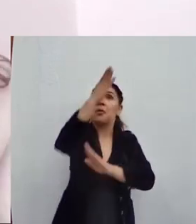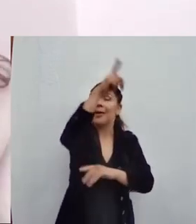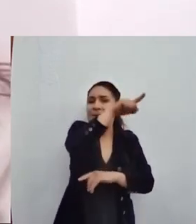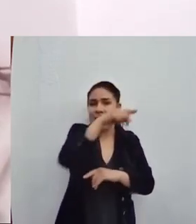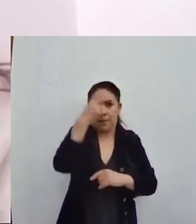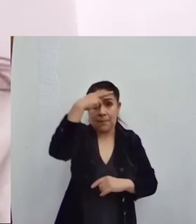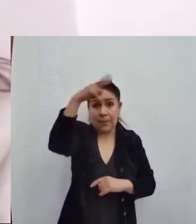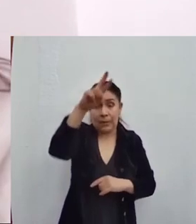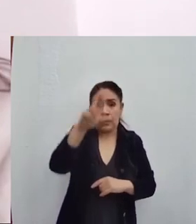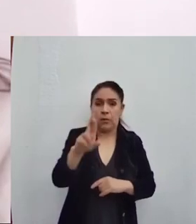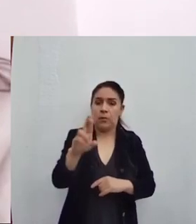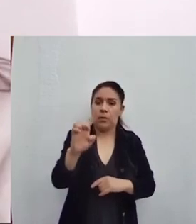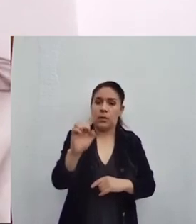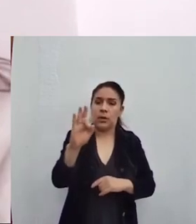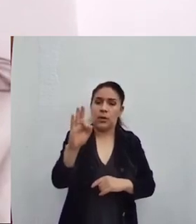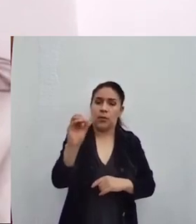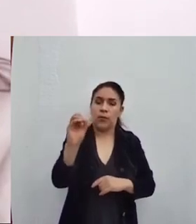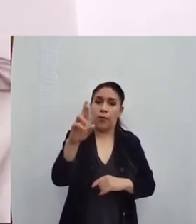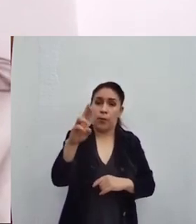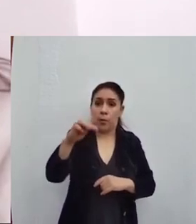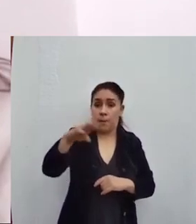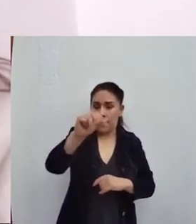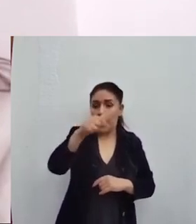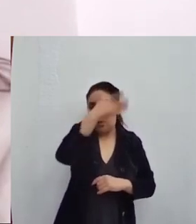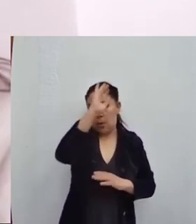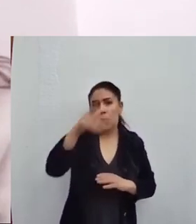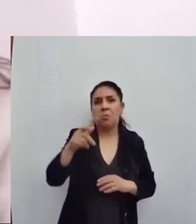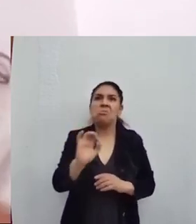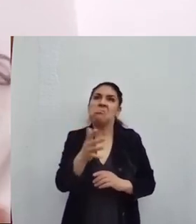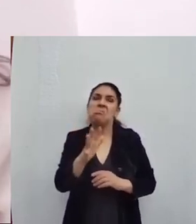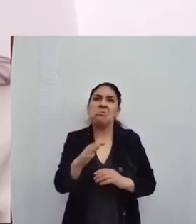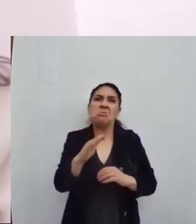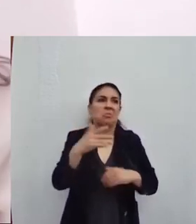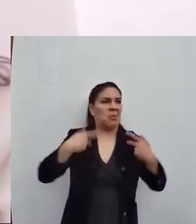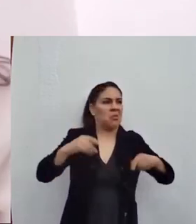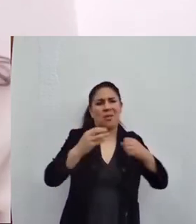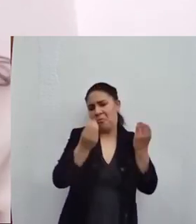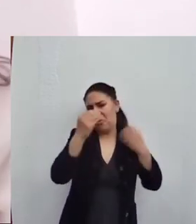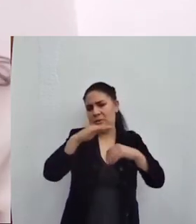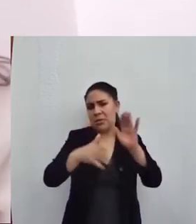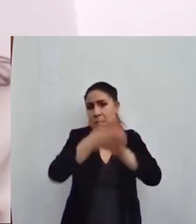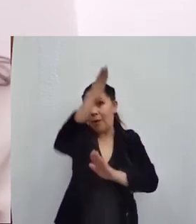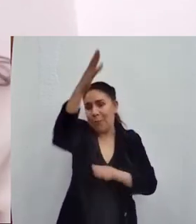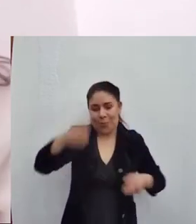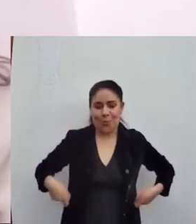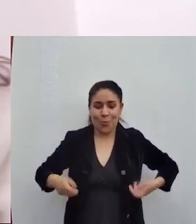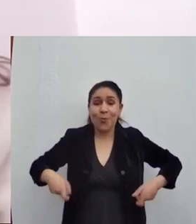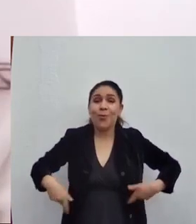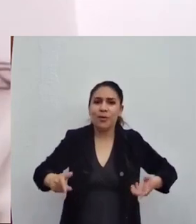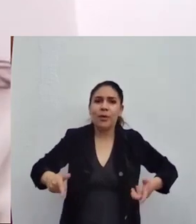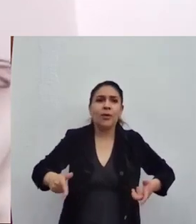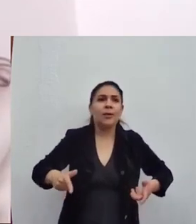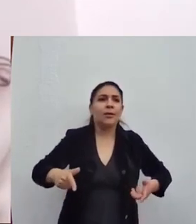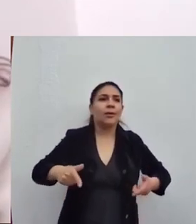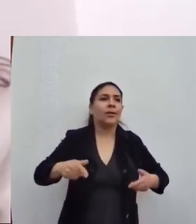1,500 personas en silla de ruedas. Esto yo creo que es importante y están cordialmente invitados. Yo creo que